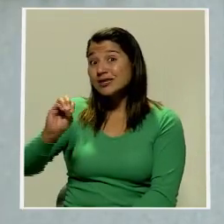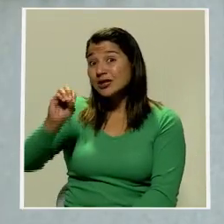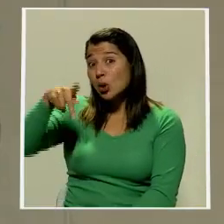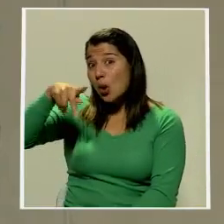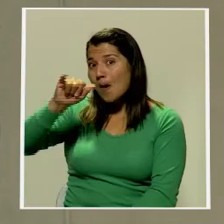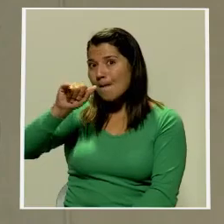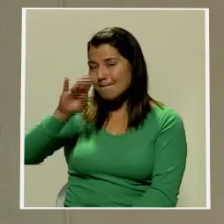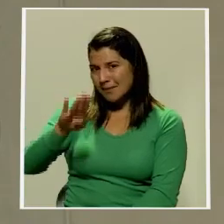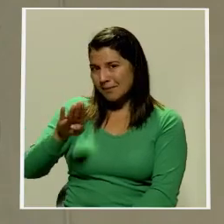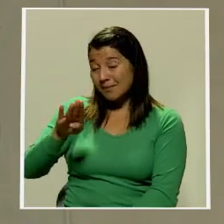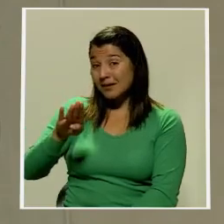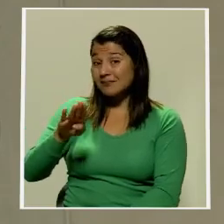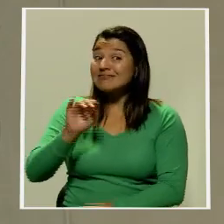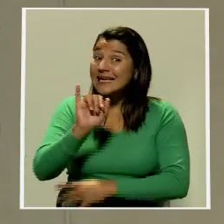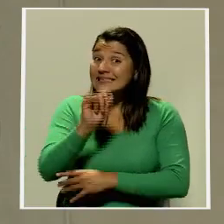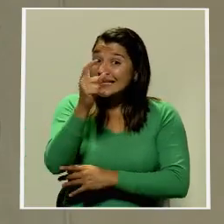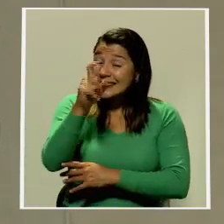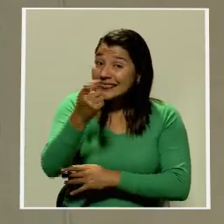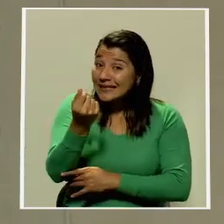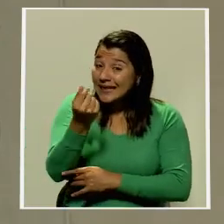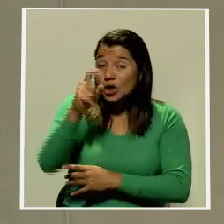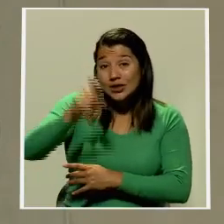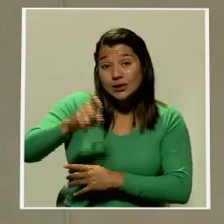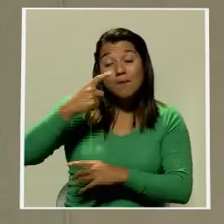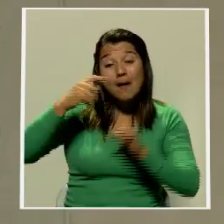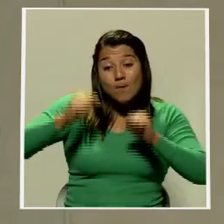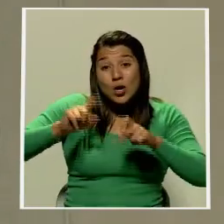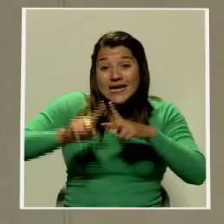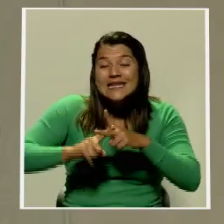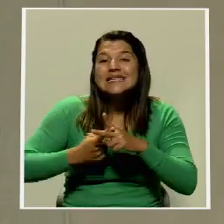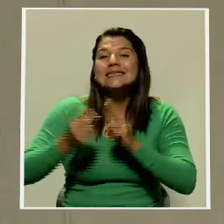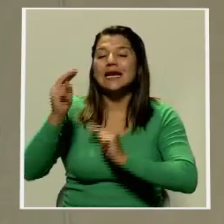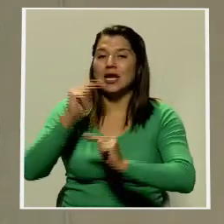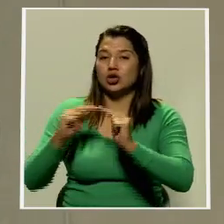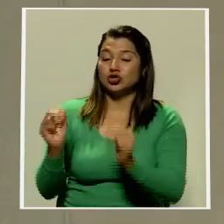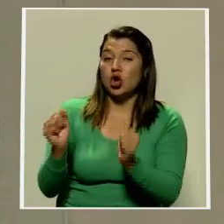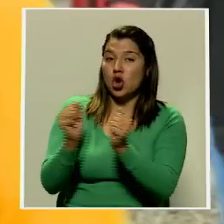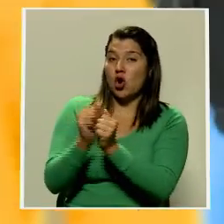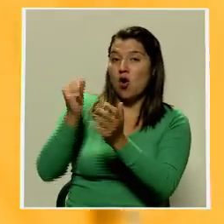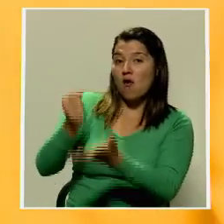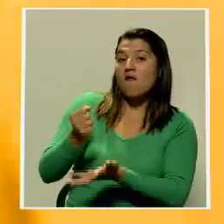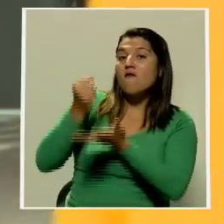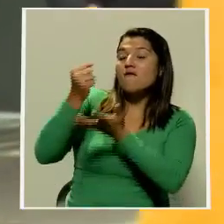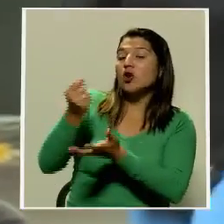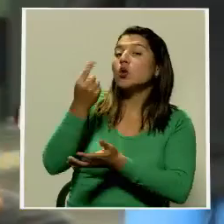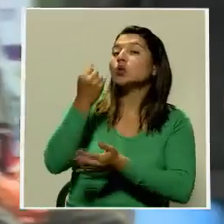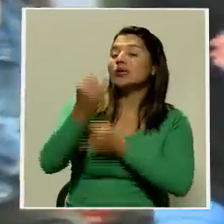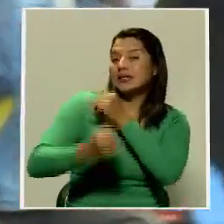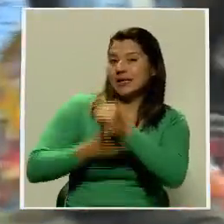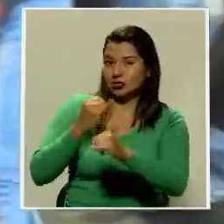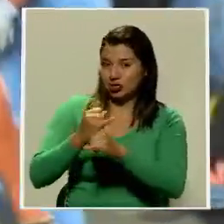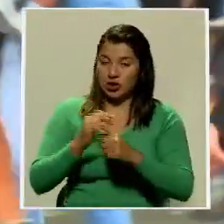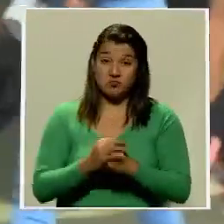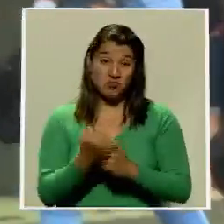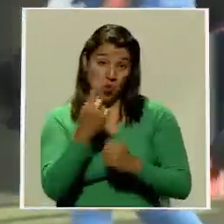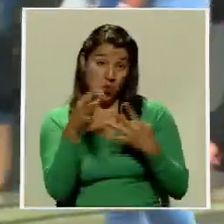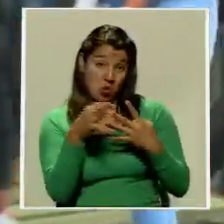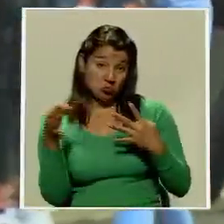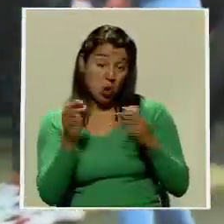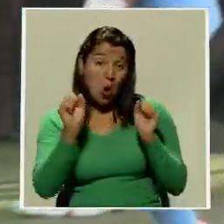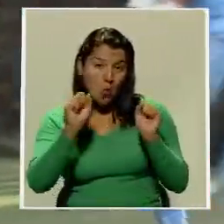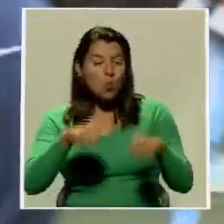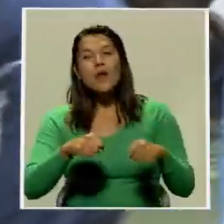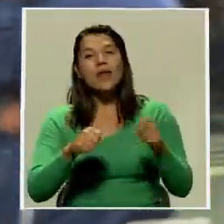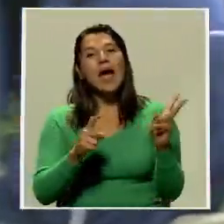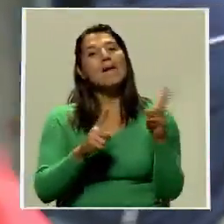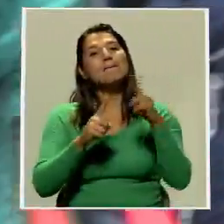meta propuesta que pide el FMI para iniciar una negociación con nuestro país. Una de las opciones es la de incrementar el